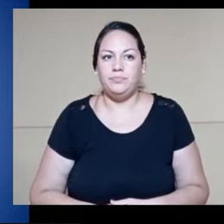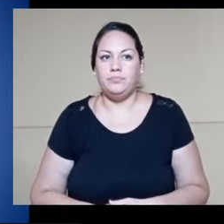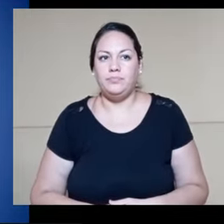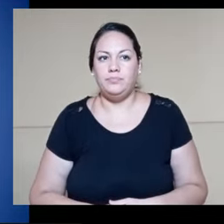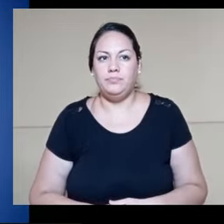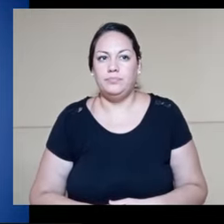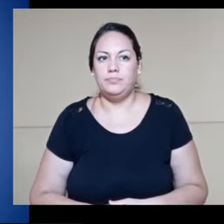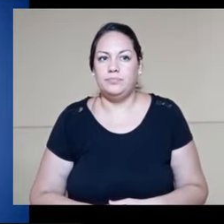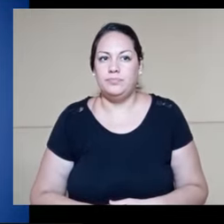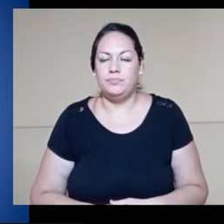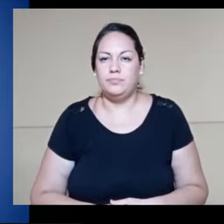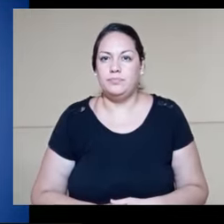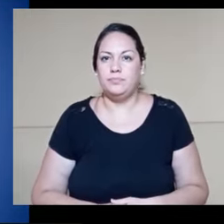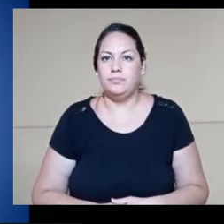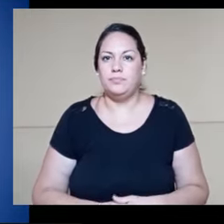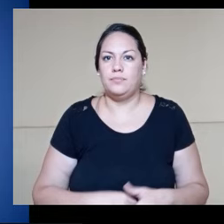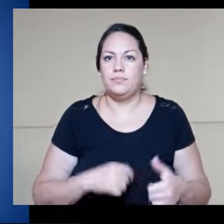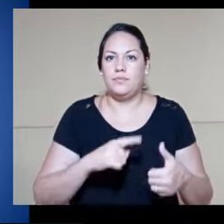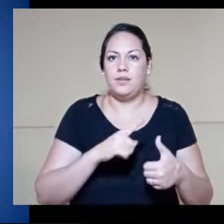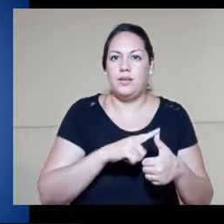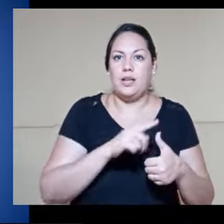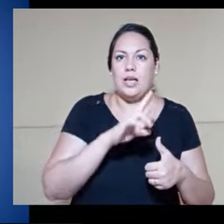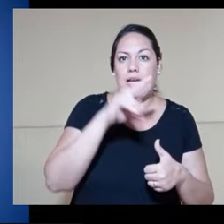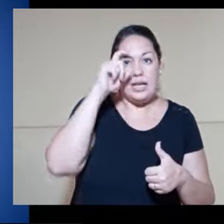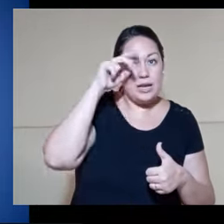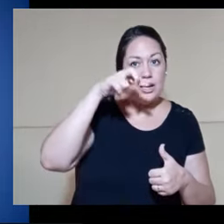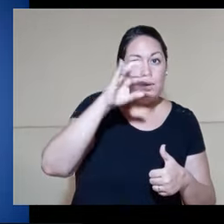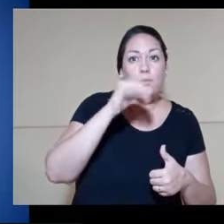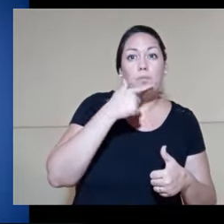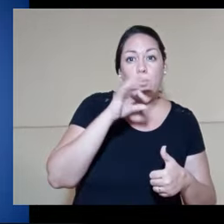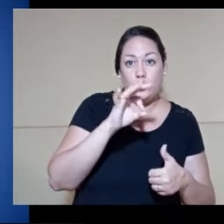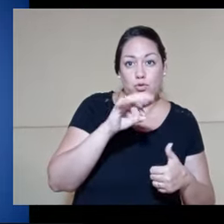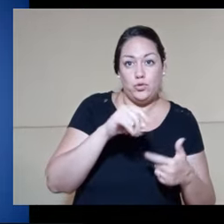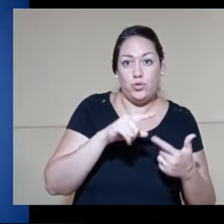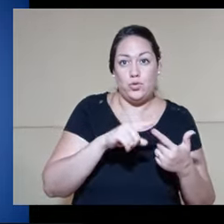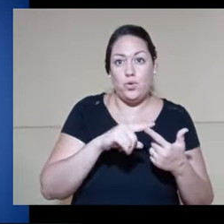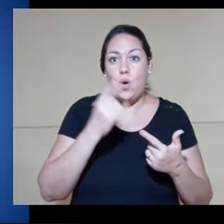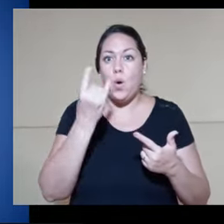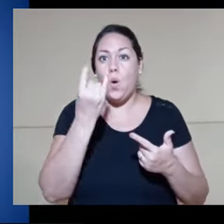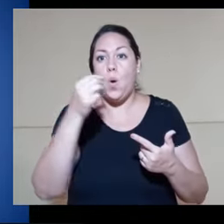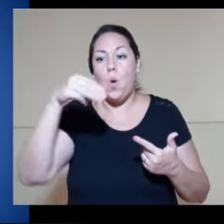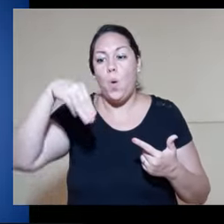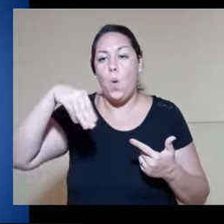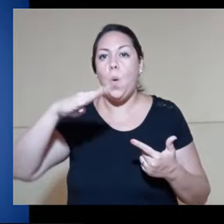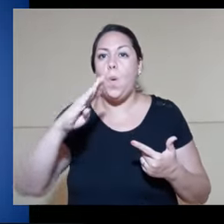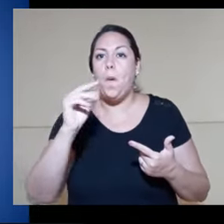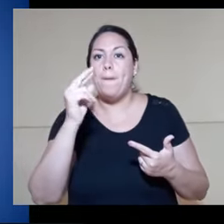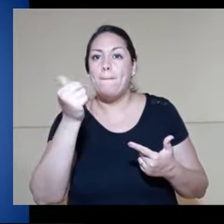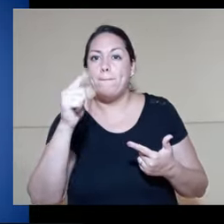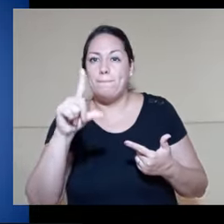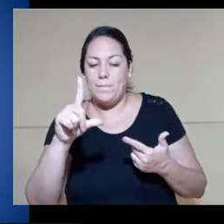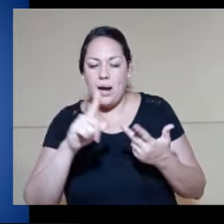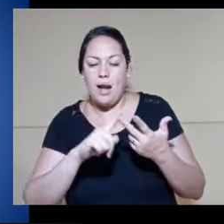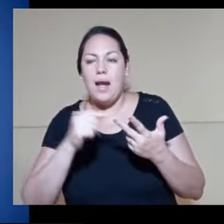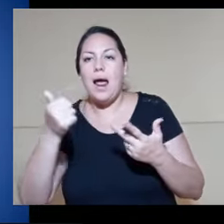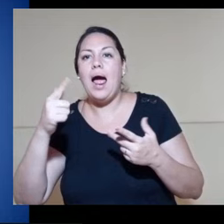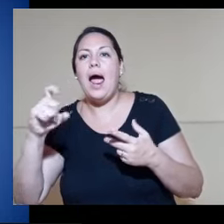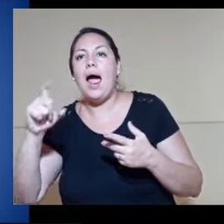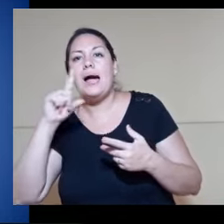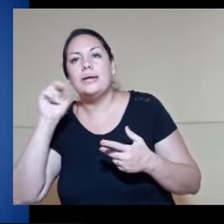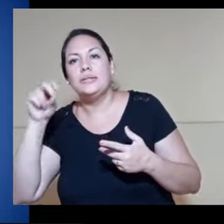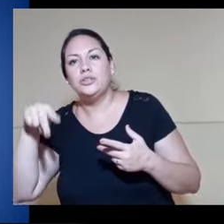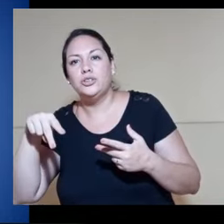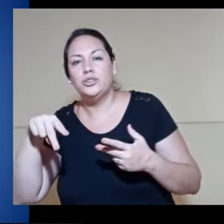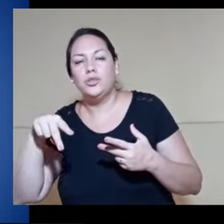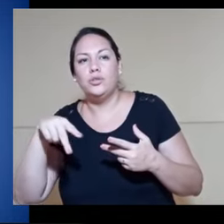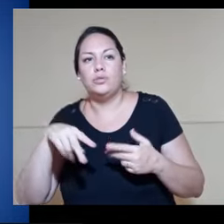el próximo potencial, que es el de acción. Entonces, potencial de reposo, potencial umbral, potencial de acción. Despolarización, la